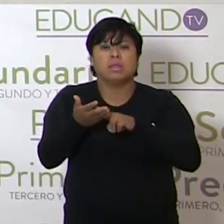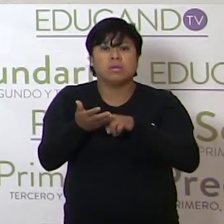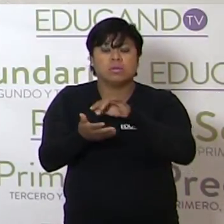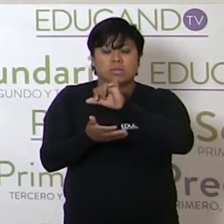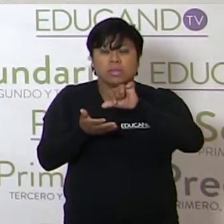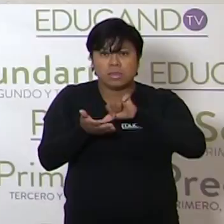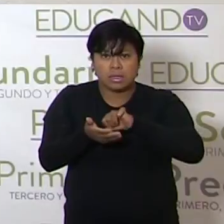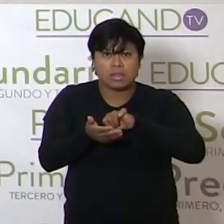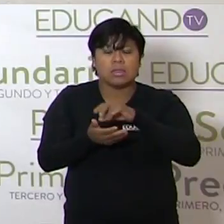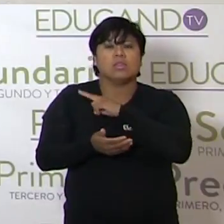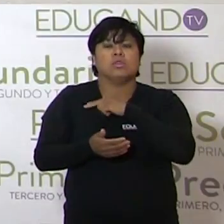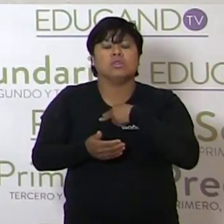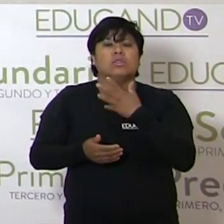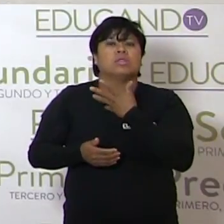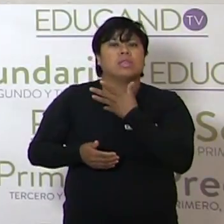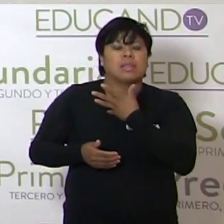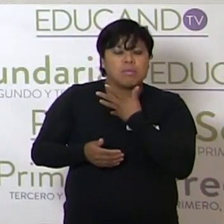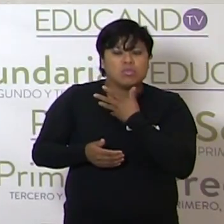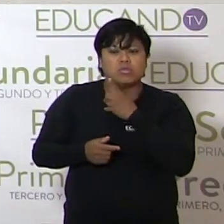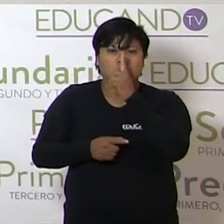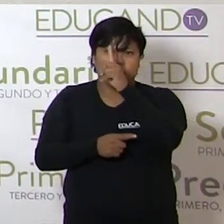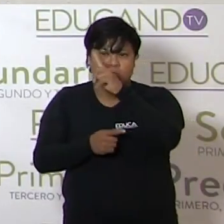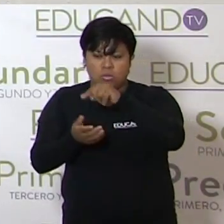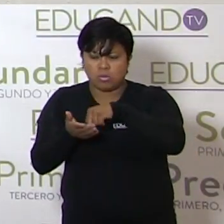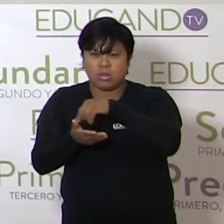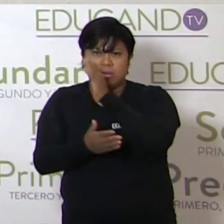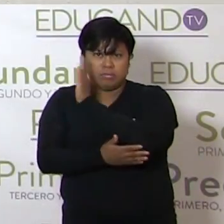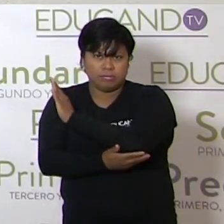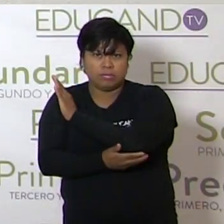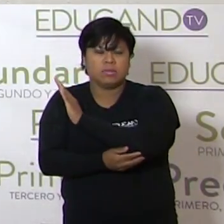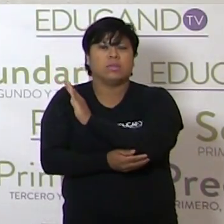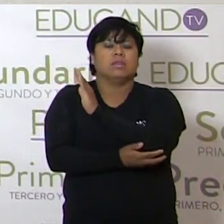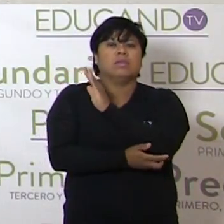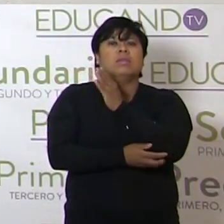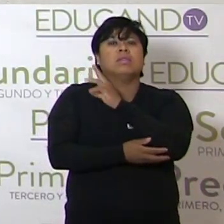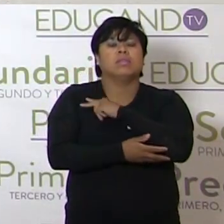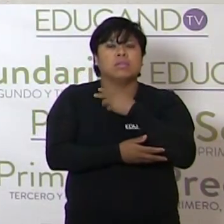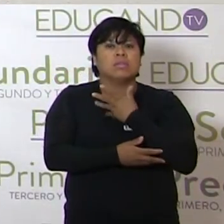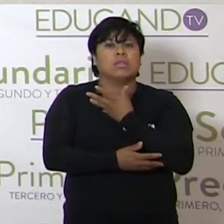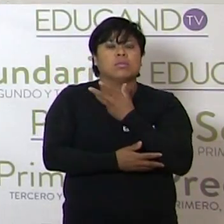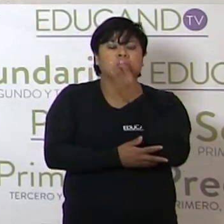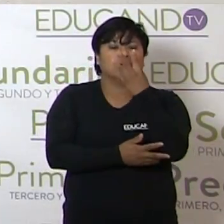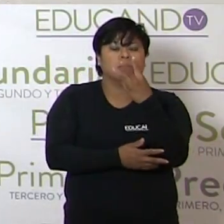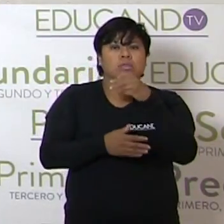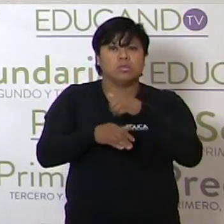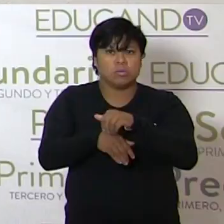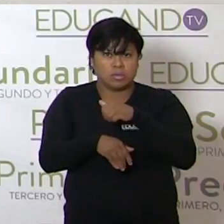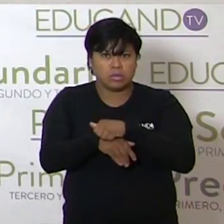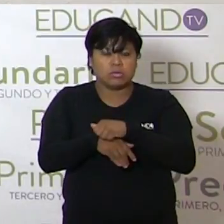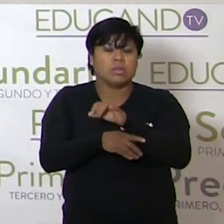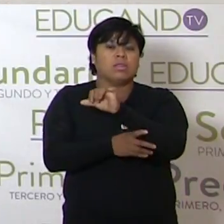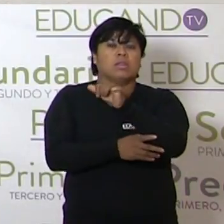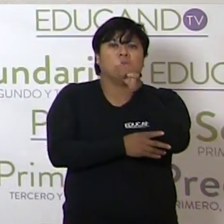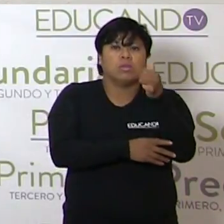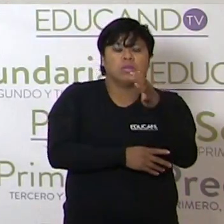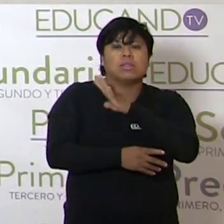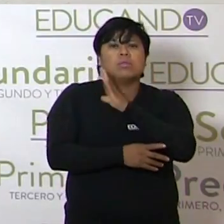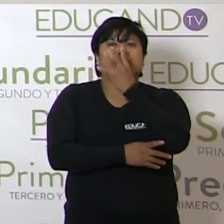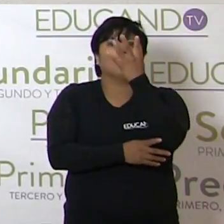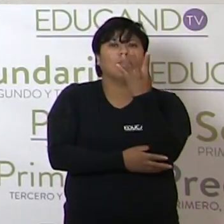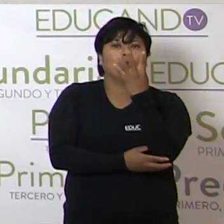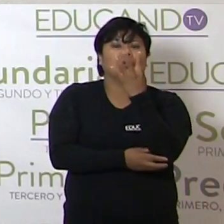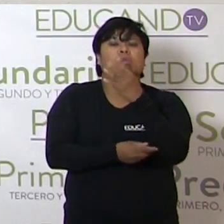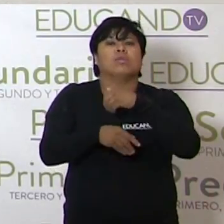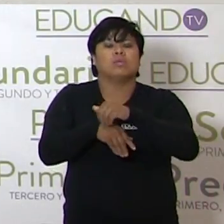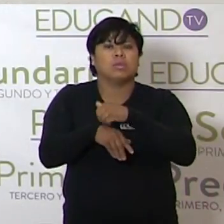tendríamos de un lado, del valor decreciente, tendríamos 3 números y del otro lado tendríamos 4 números.